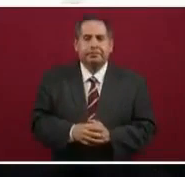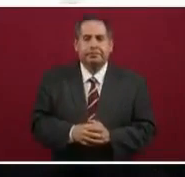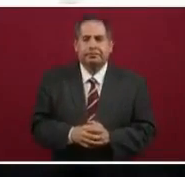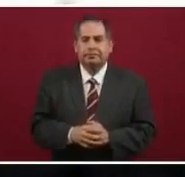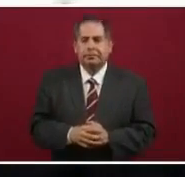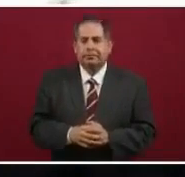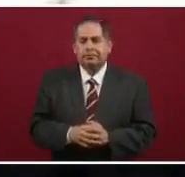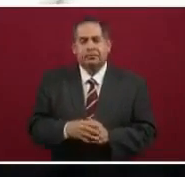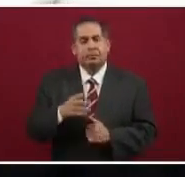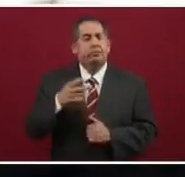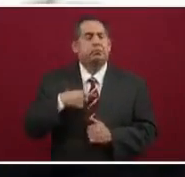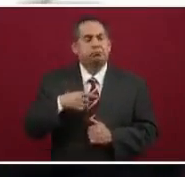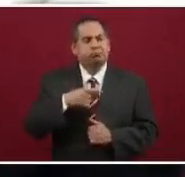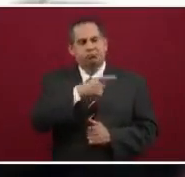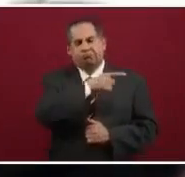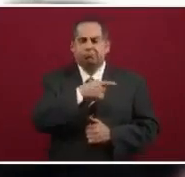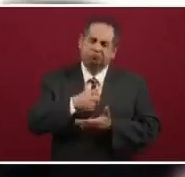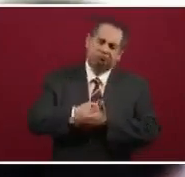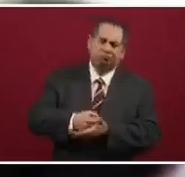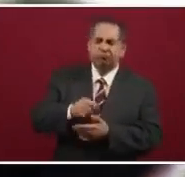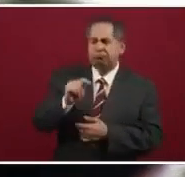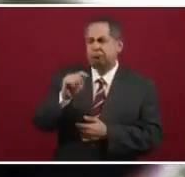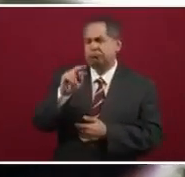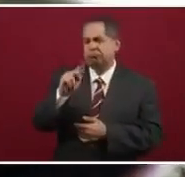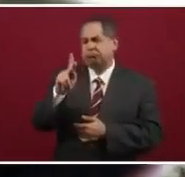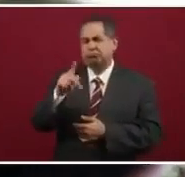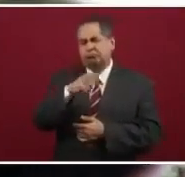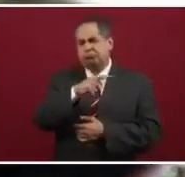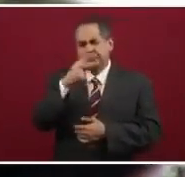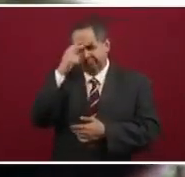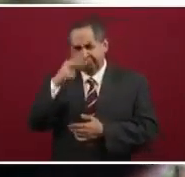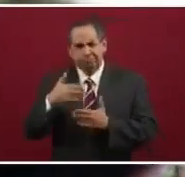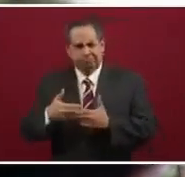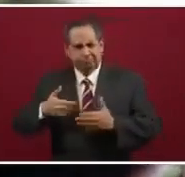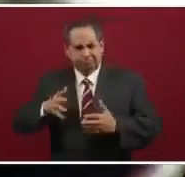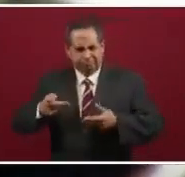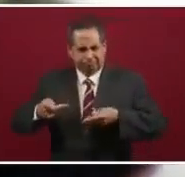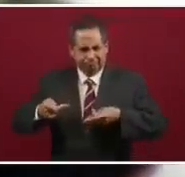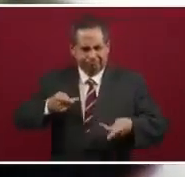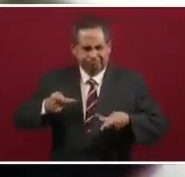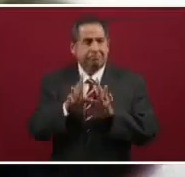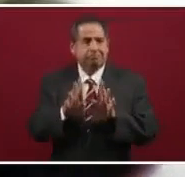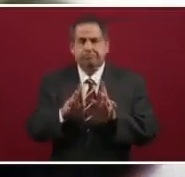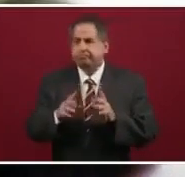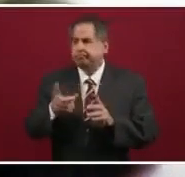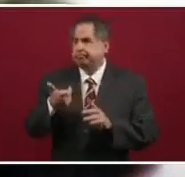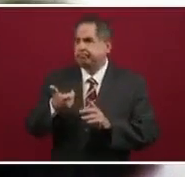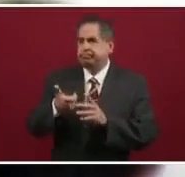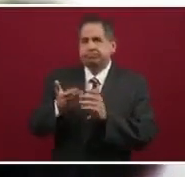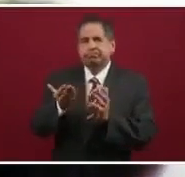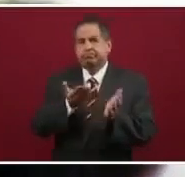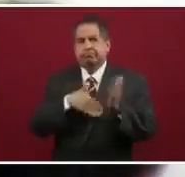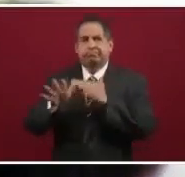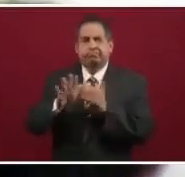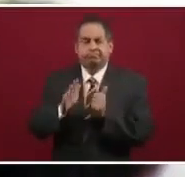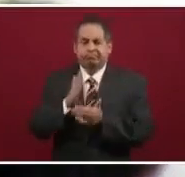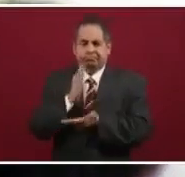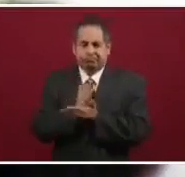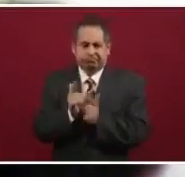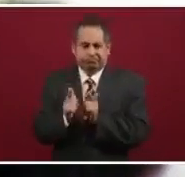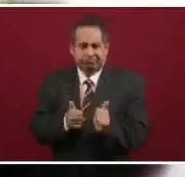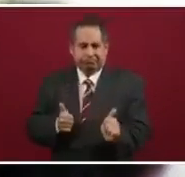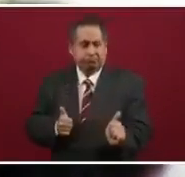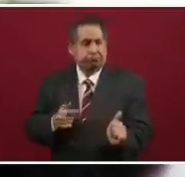la situación de Donald Trump. México está preparado para una recesión, está preparada, tenemos